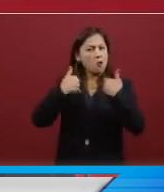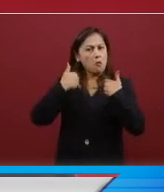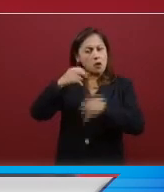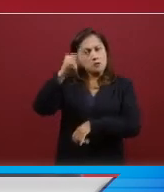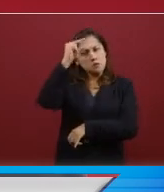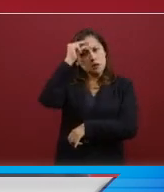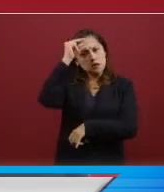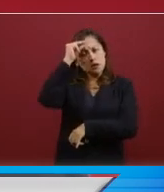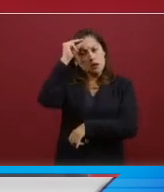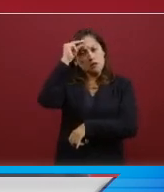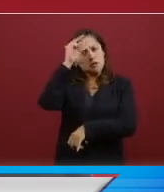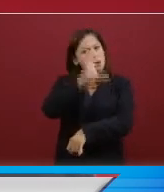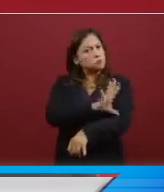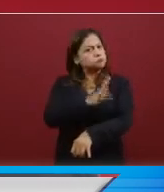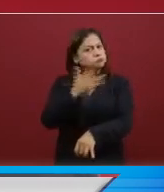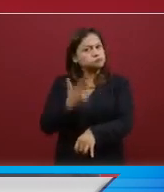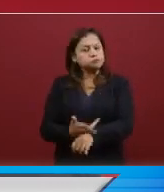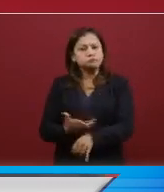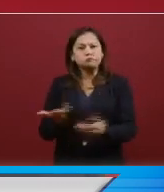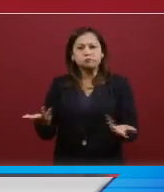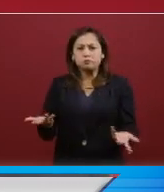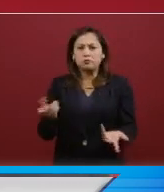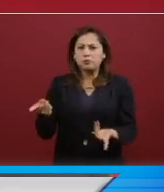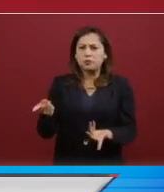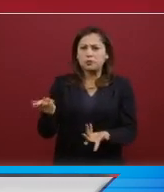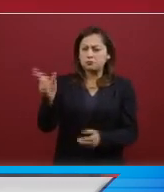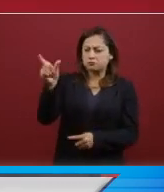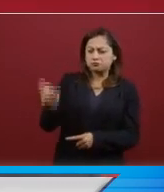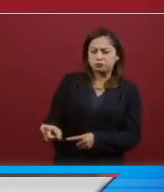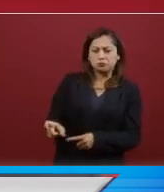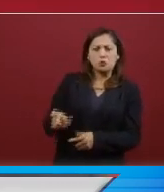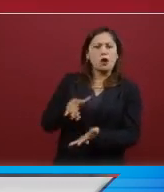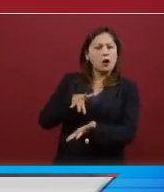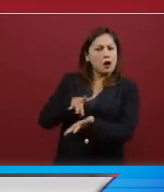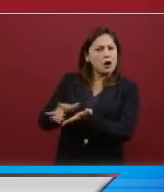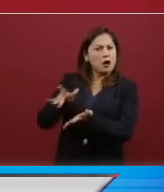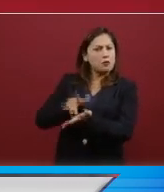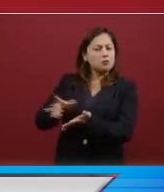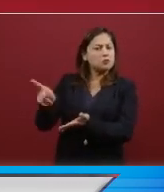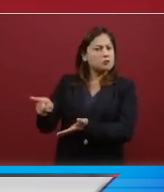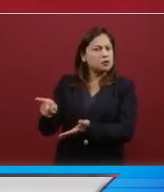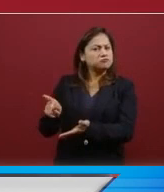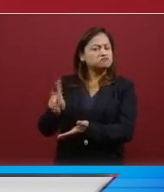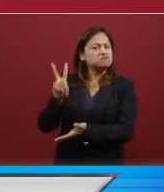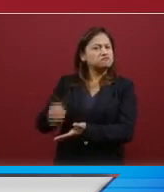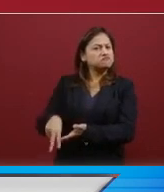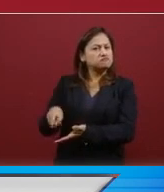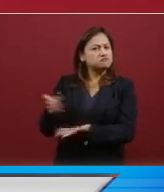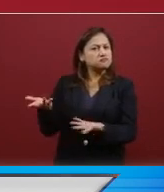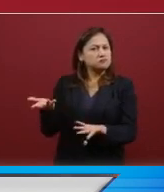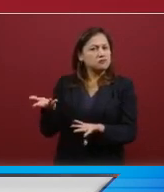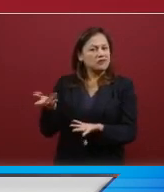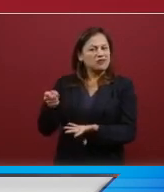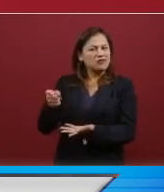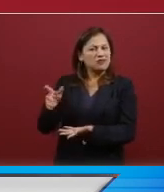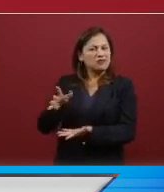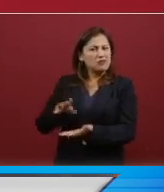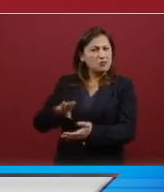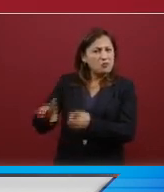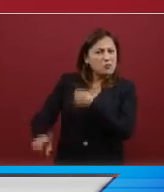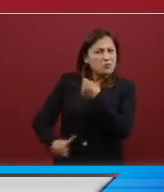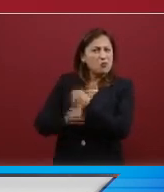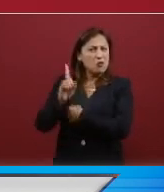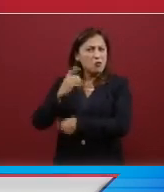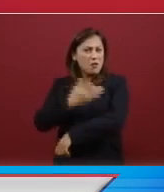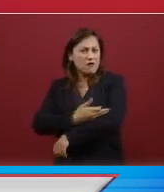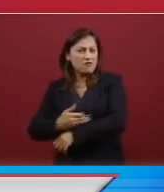refinería son las mejores del mundo. Una de las empresas ha construido más de 200 refinerías. Las empresas son serias y de primera. La